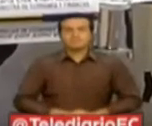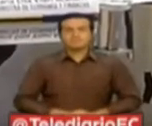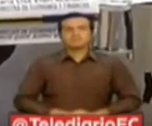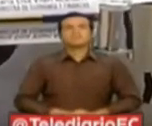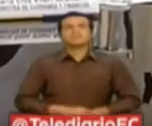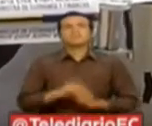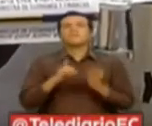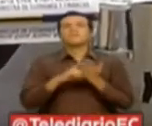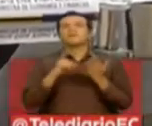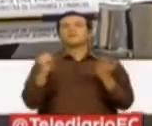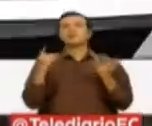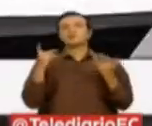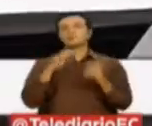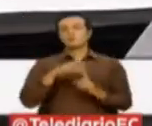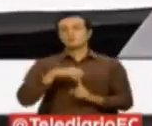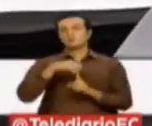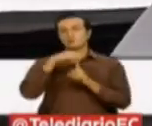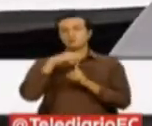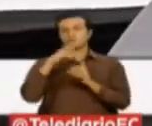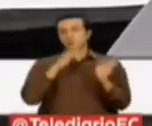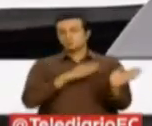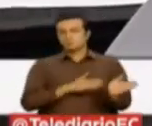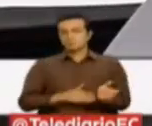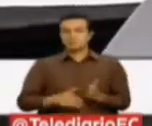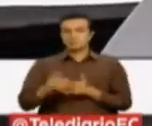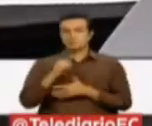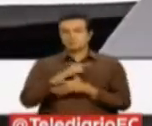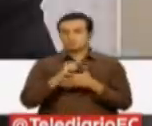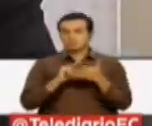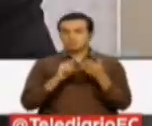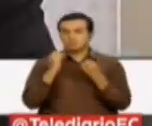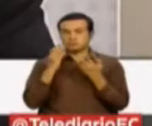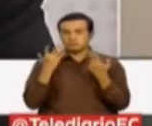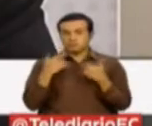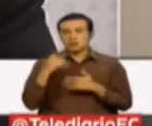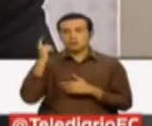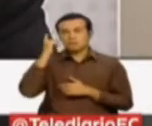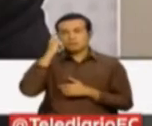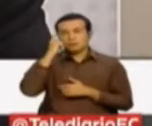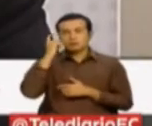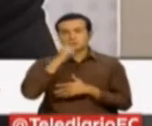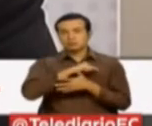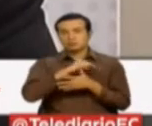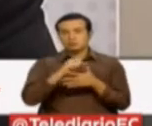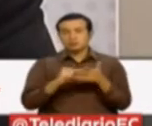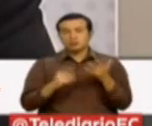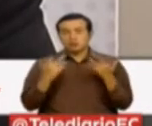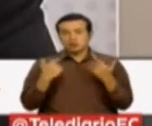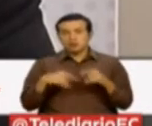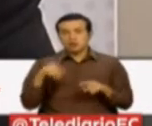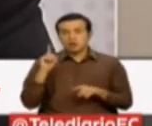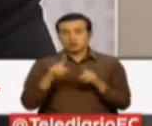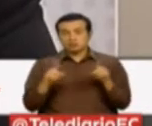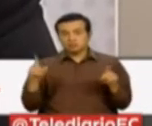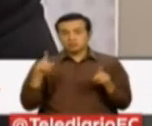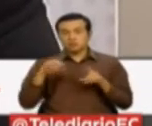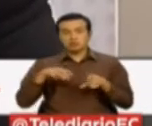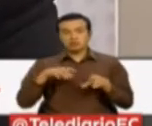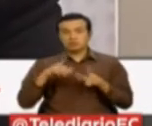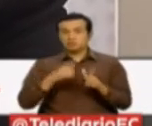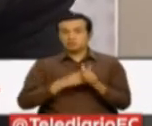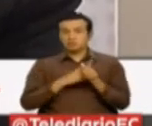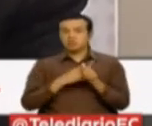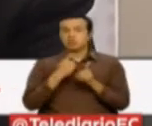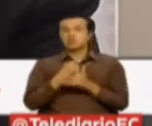para finanzas existen prioridades para el establecimiento de las partidas creo que aquella que ameritan realmente una acción inmediata